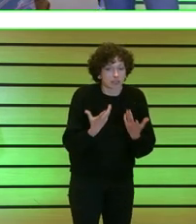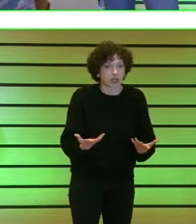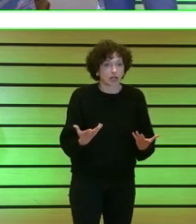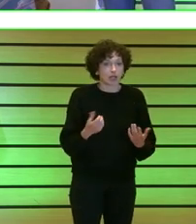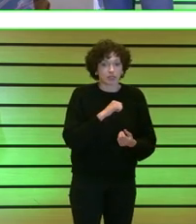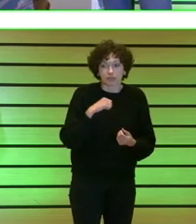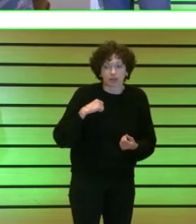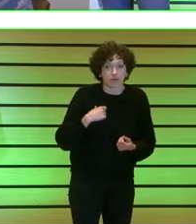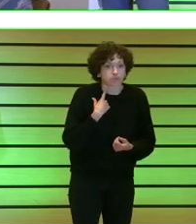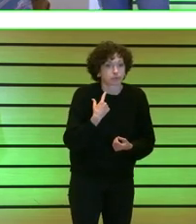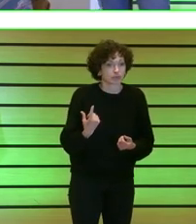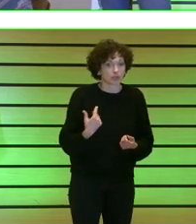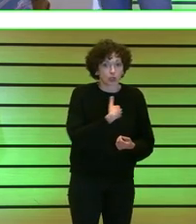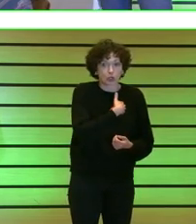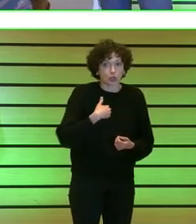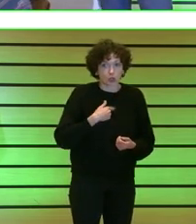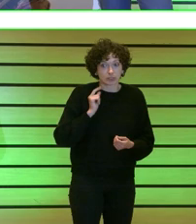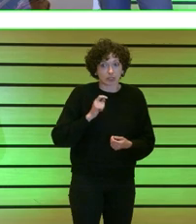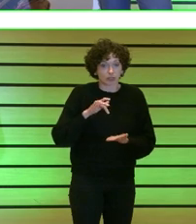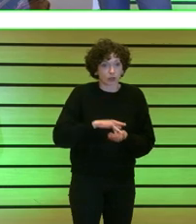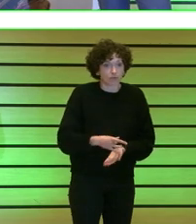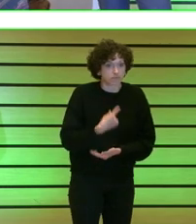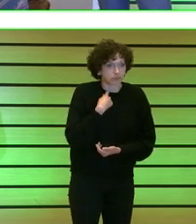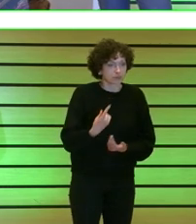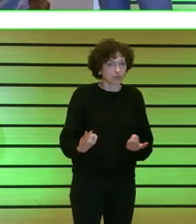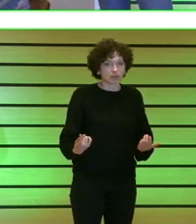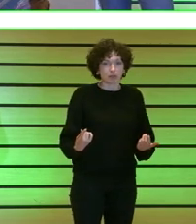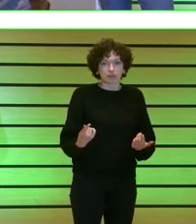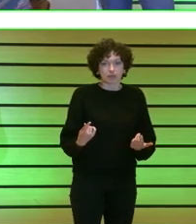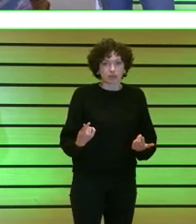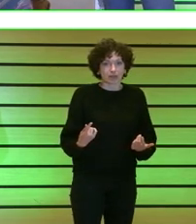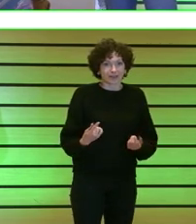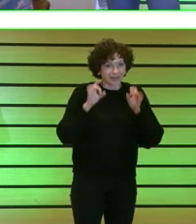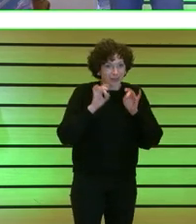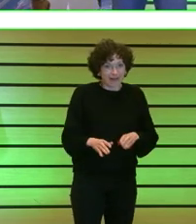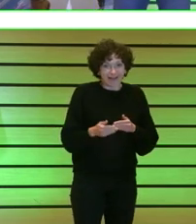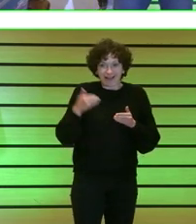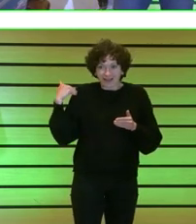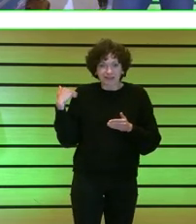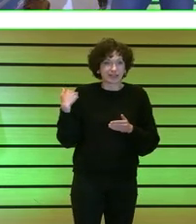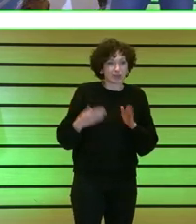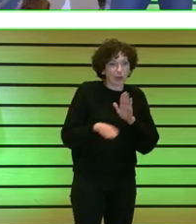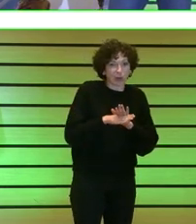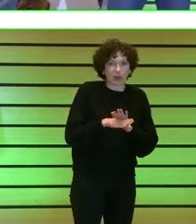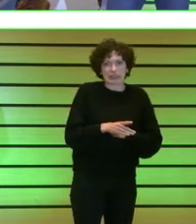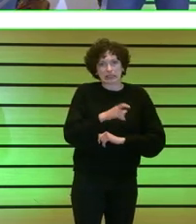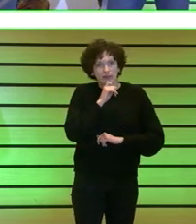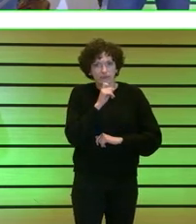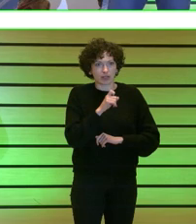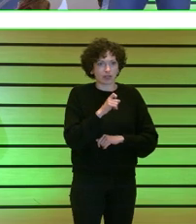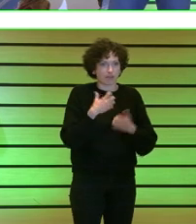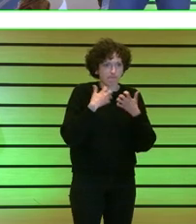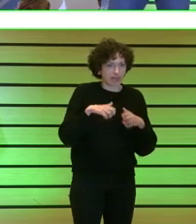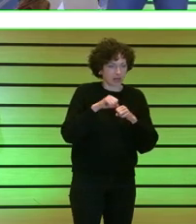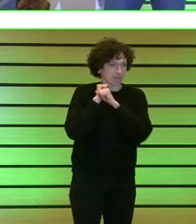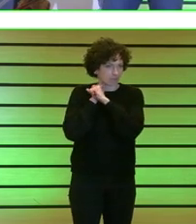pérdidas pierde su rol habitual hay una dificultad para seguir siendo el mismo que habías venía siendo depende de máquinas